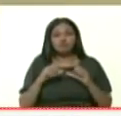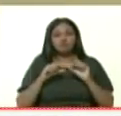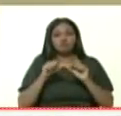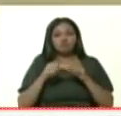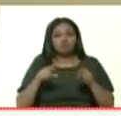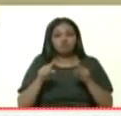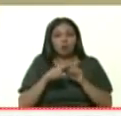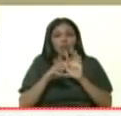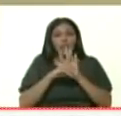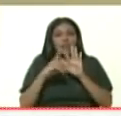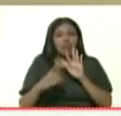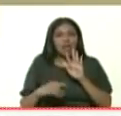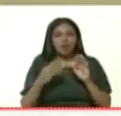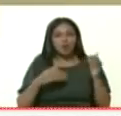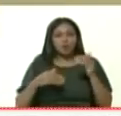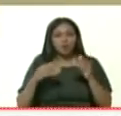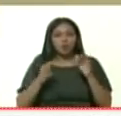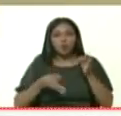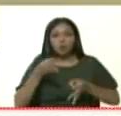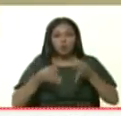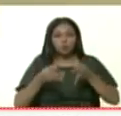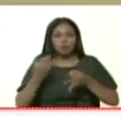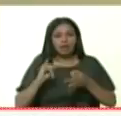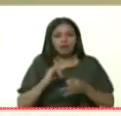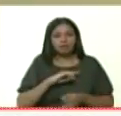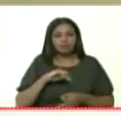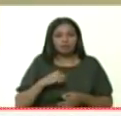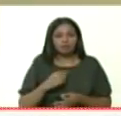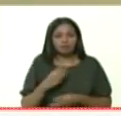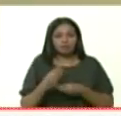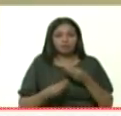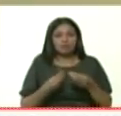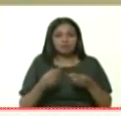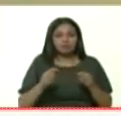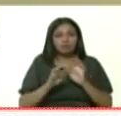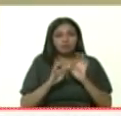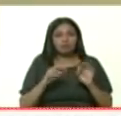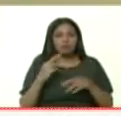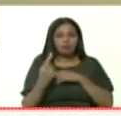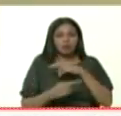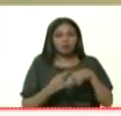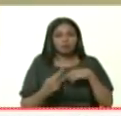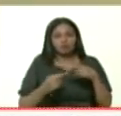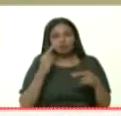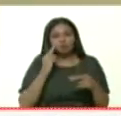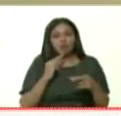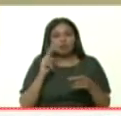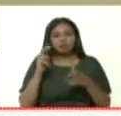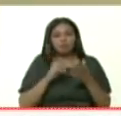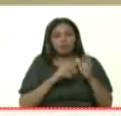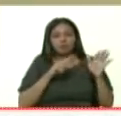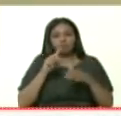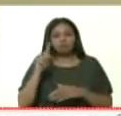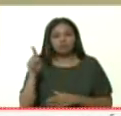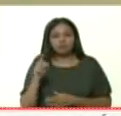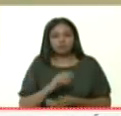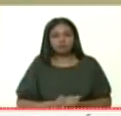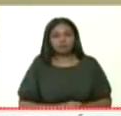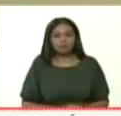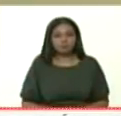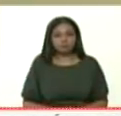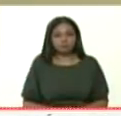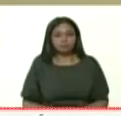avanzada ley, muy justa ley, creada por la Revolución Bolivariana en el